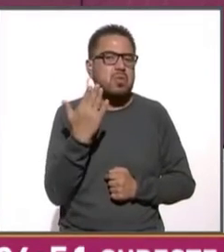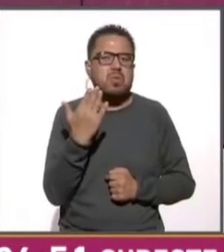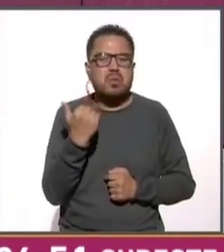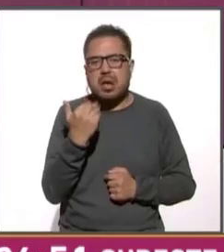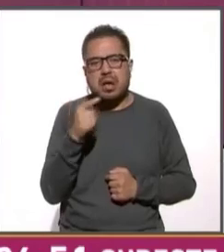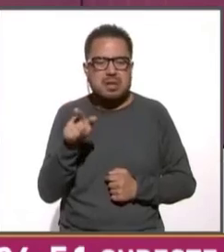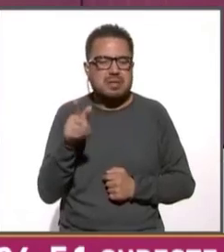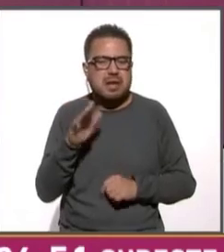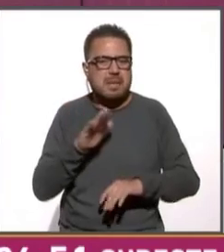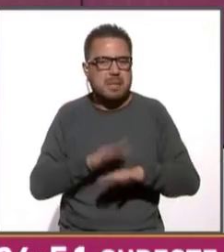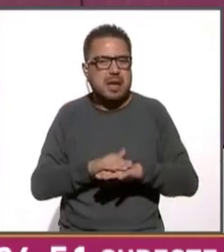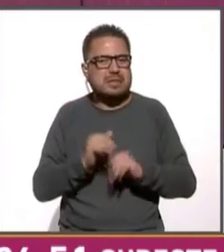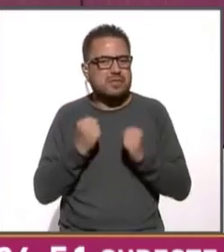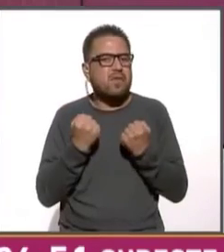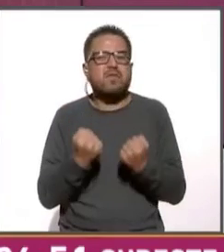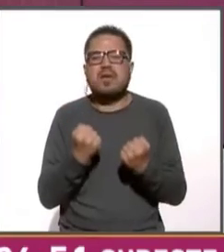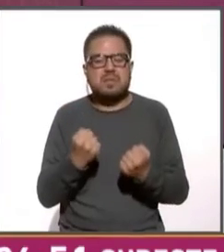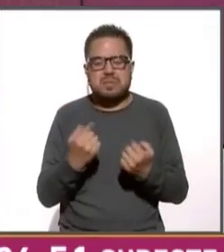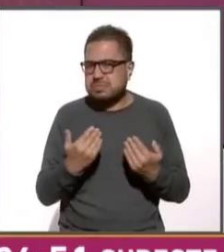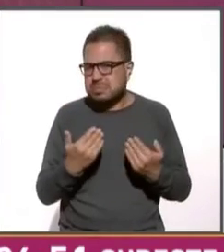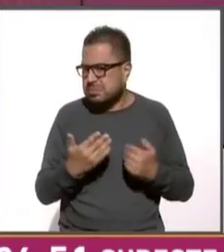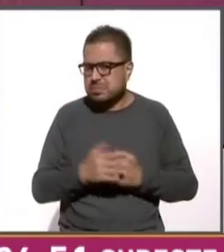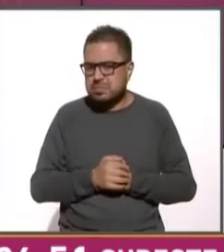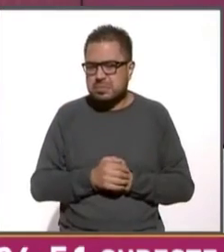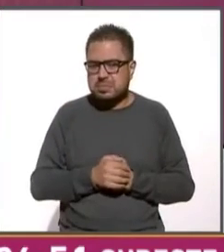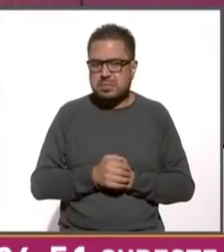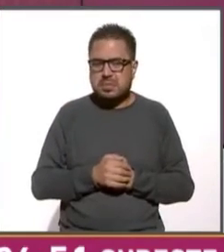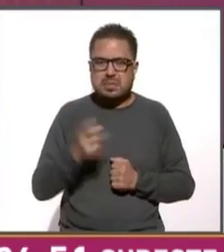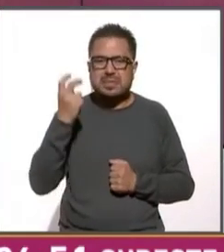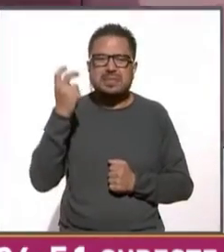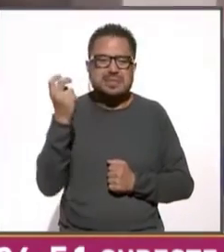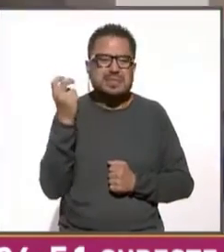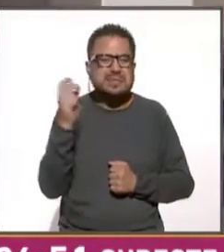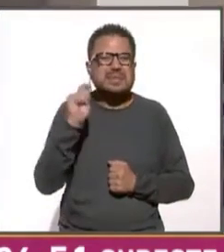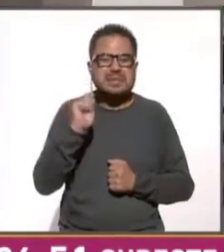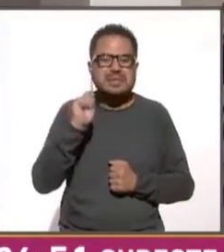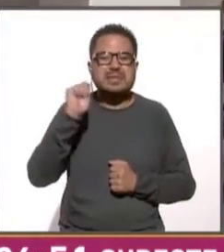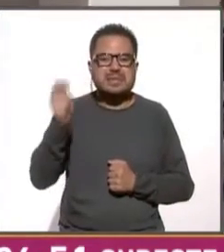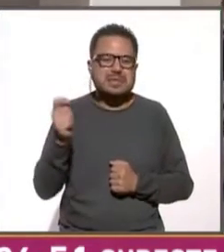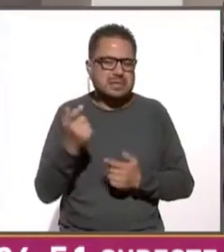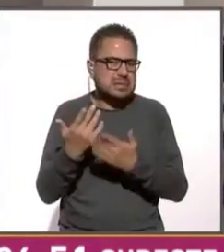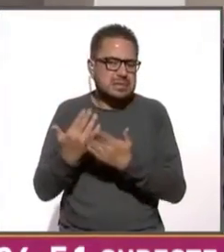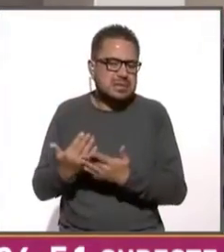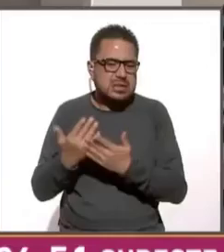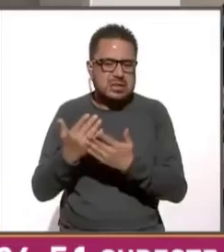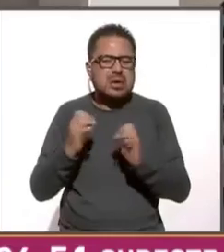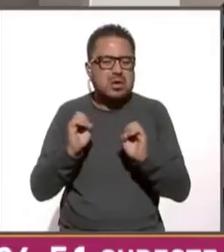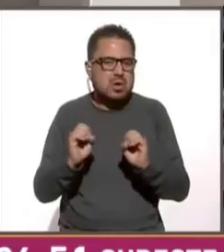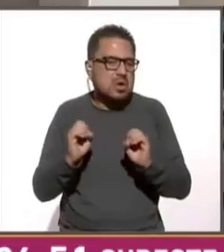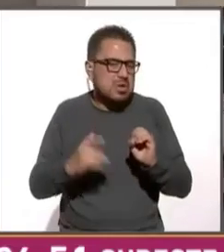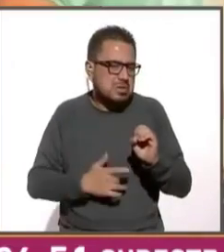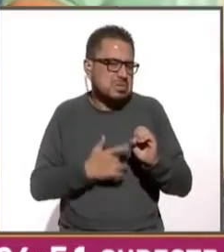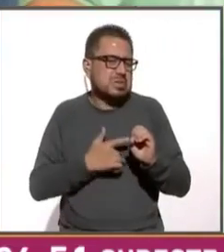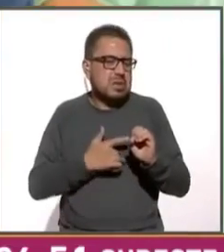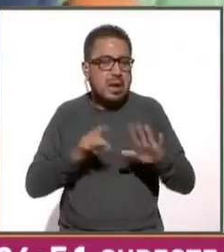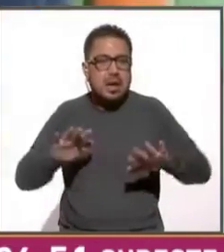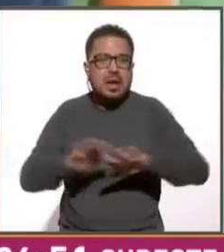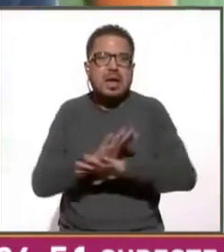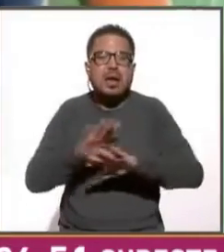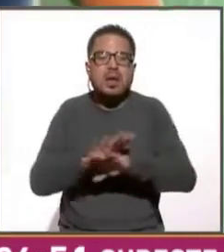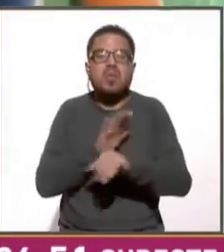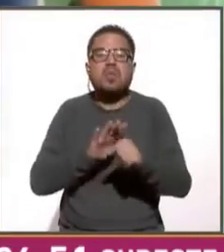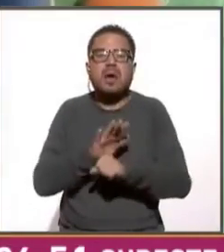tenía esta ventaja. Eso fue relativamente lo esperado o predecible. Lo que cambió fueron